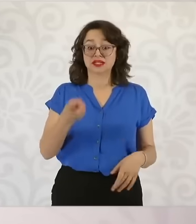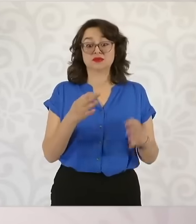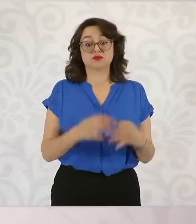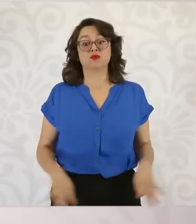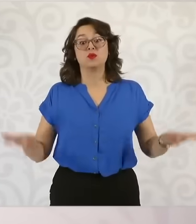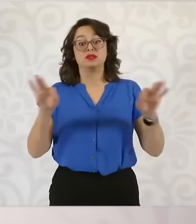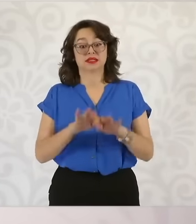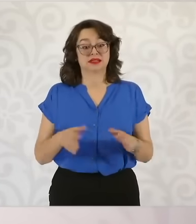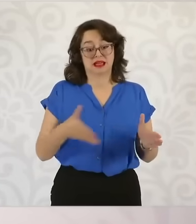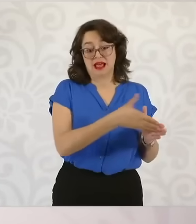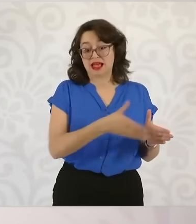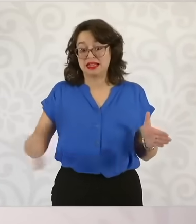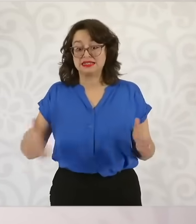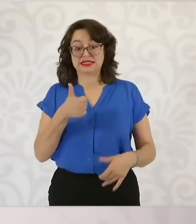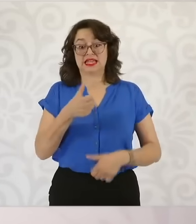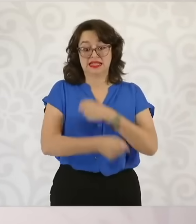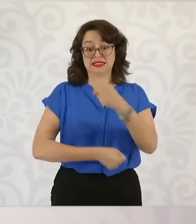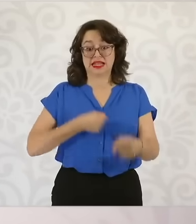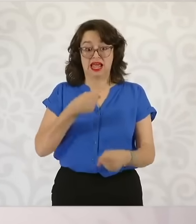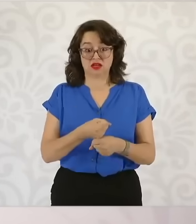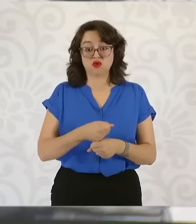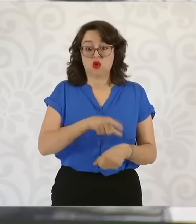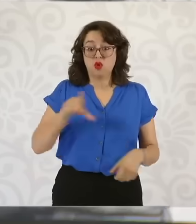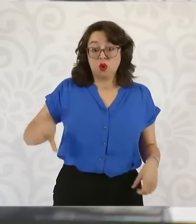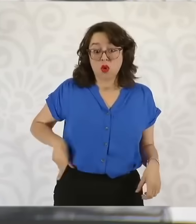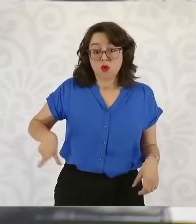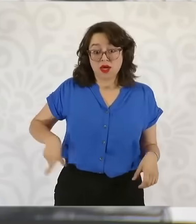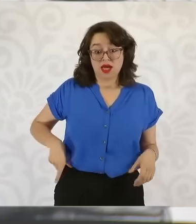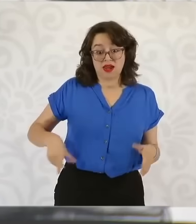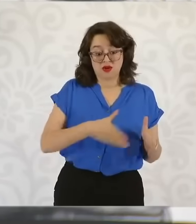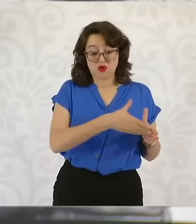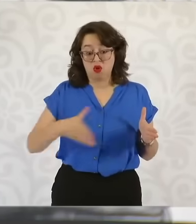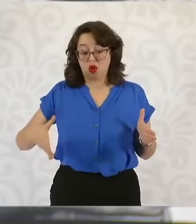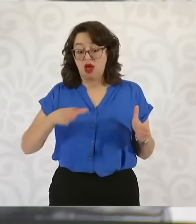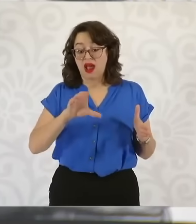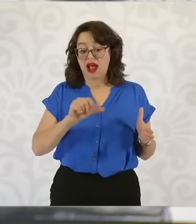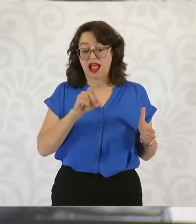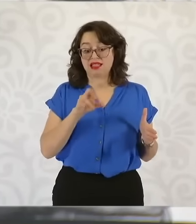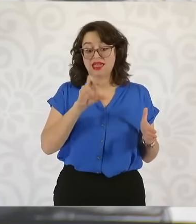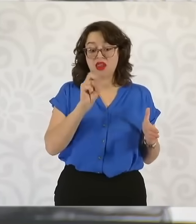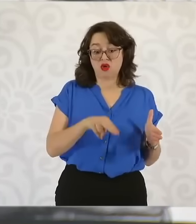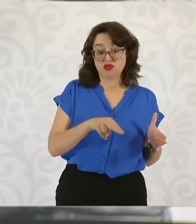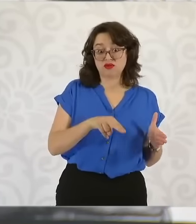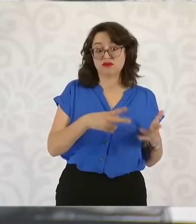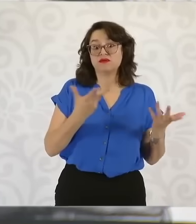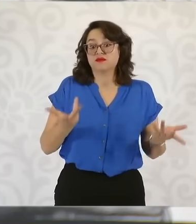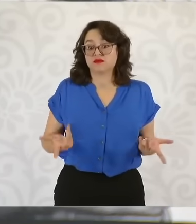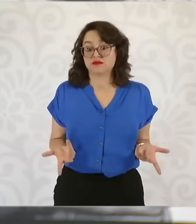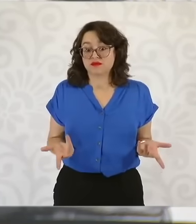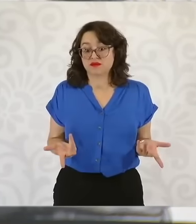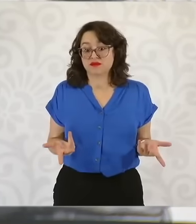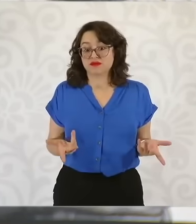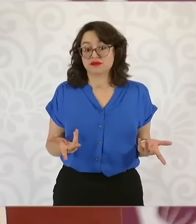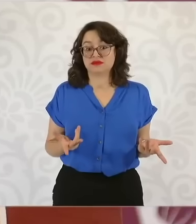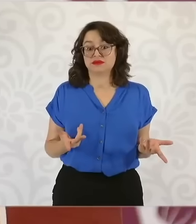ahí, sino qué representa, que es el prianismo al final, que estuvo